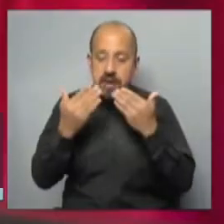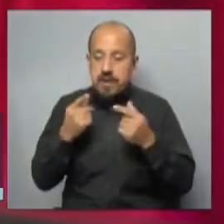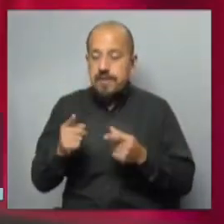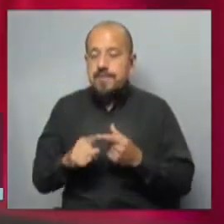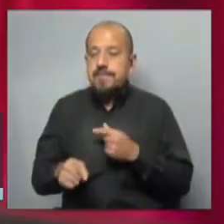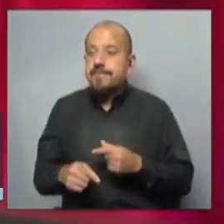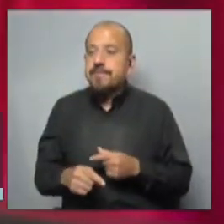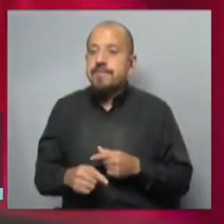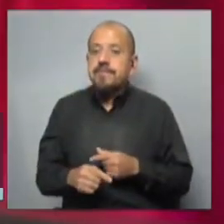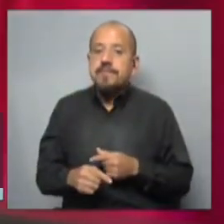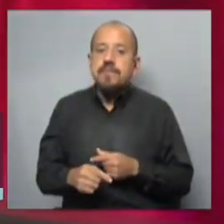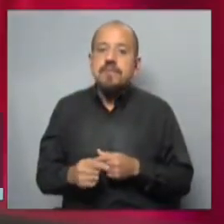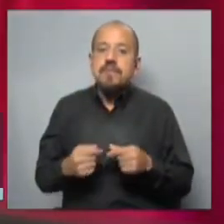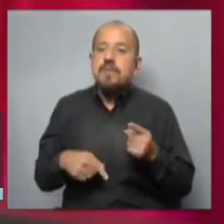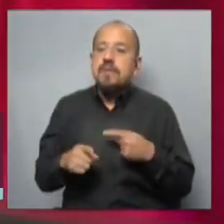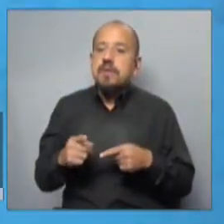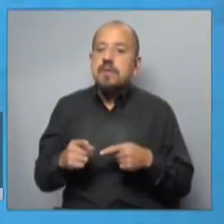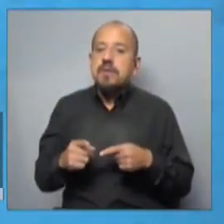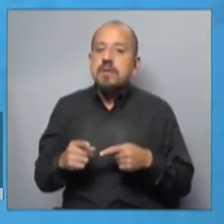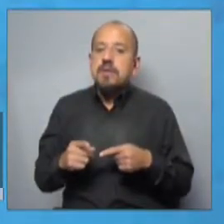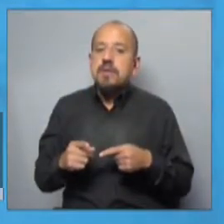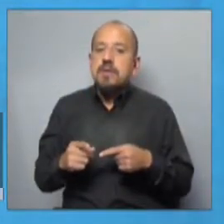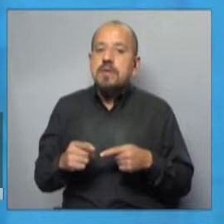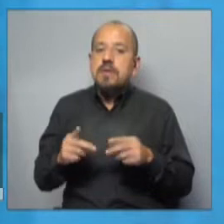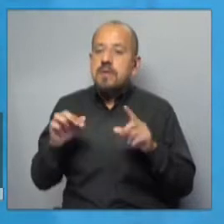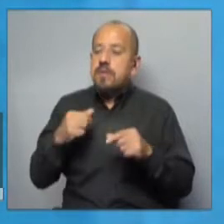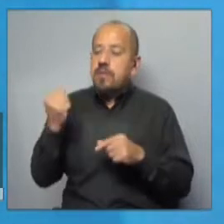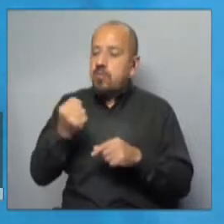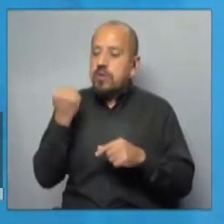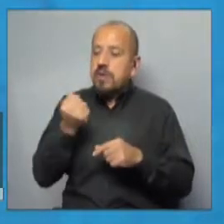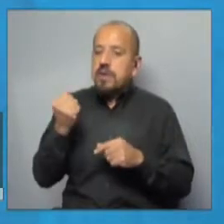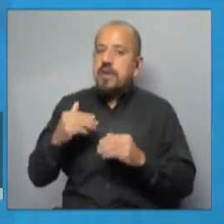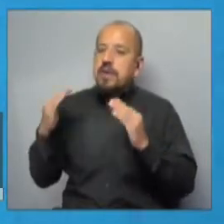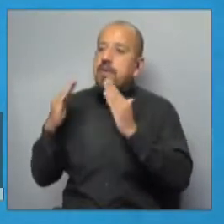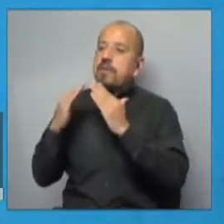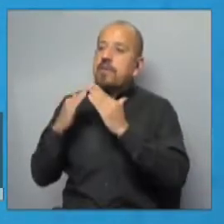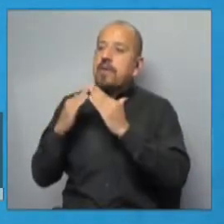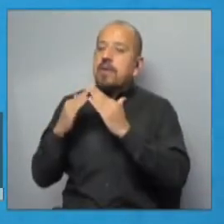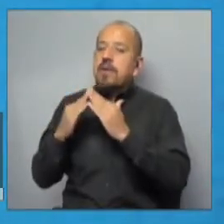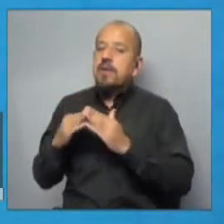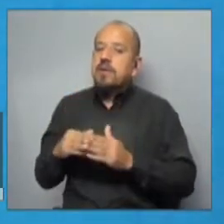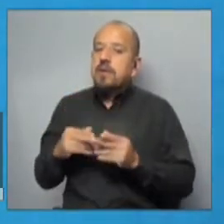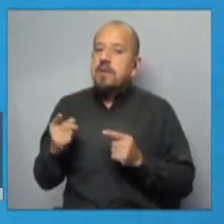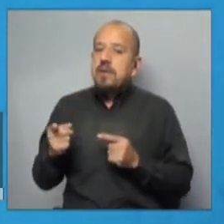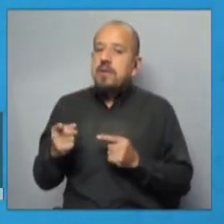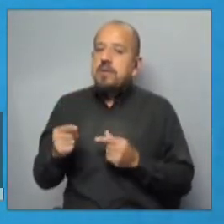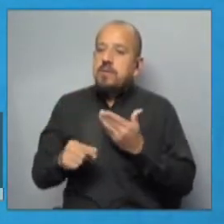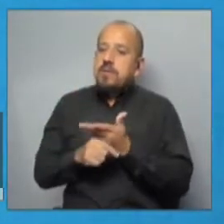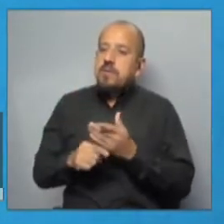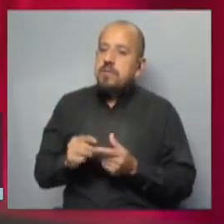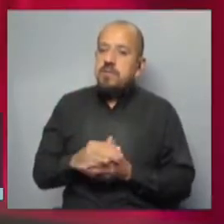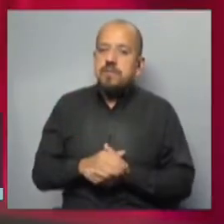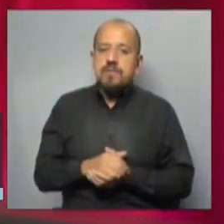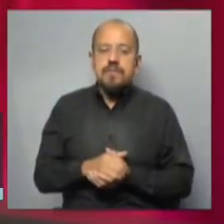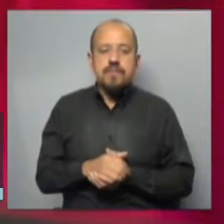hablar de estos reclamos y a propósito de los reclamos nos quedaba también un tema importante que es el de la vivienda en ese sentido que es lo que ustedes están pidiendo